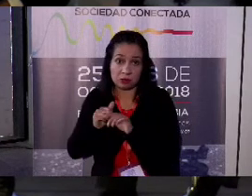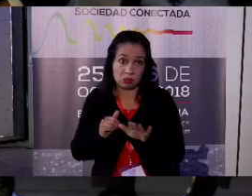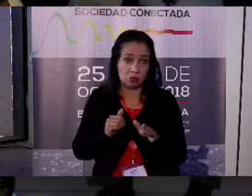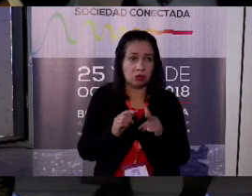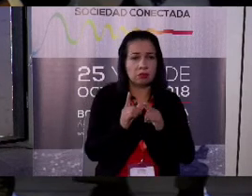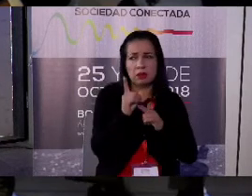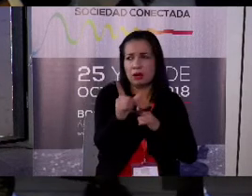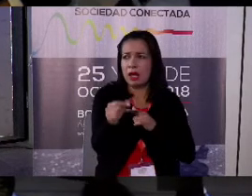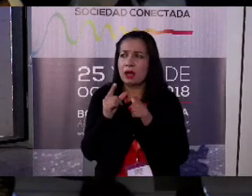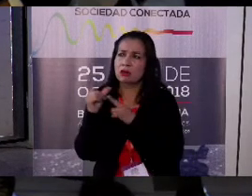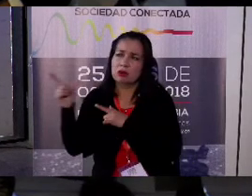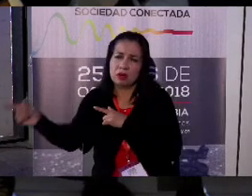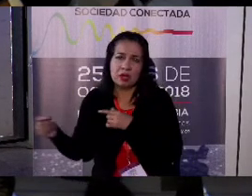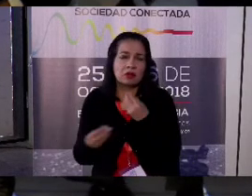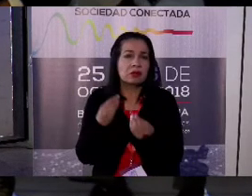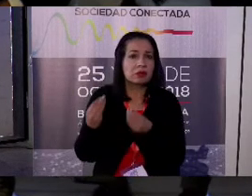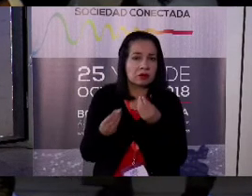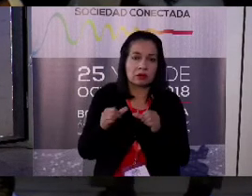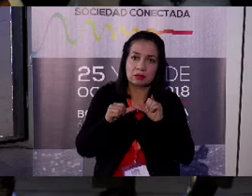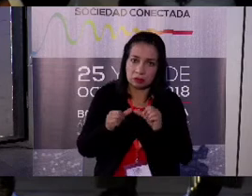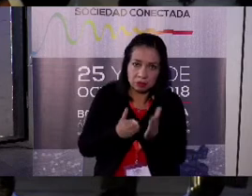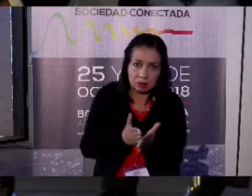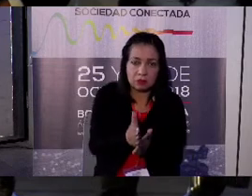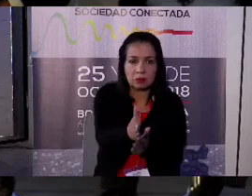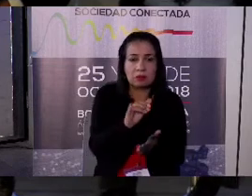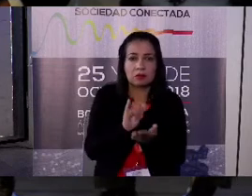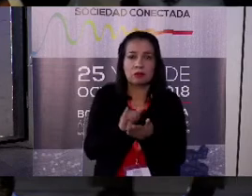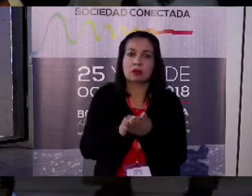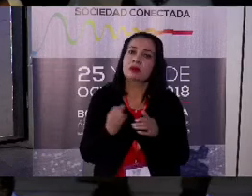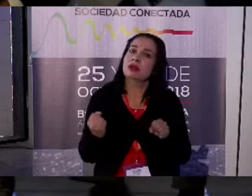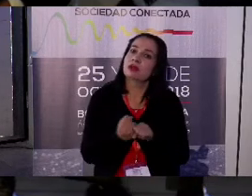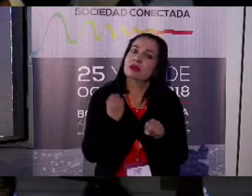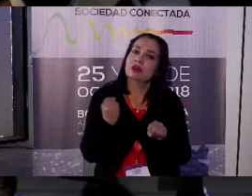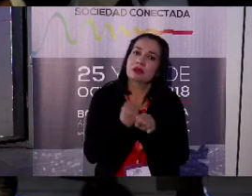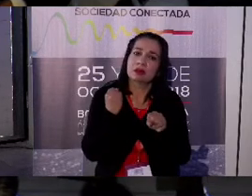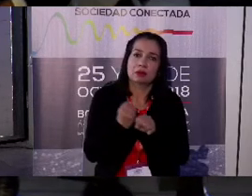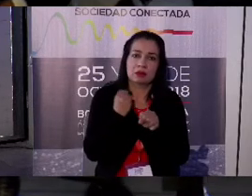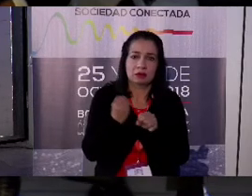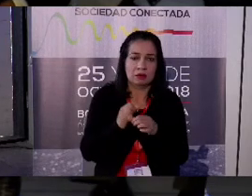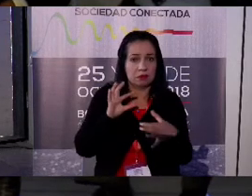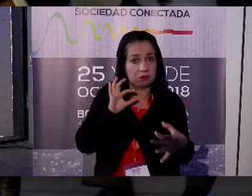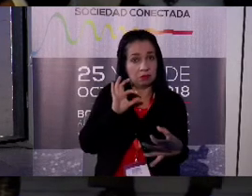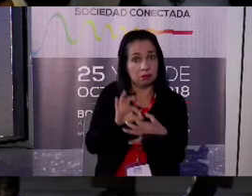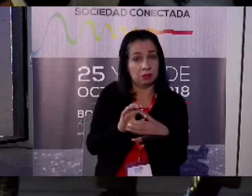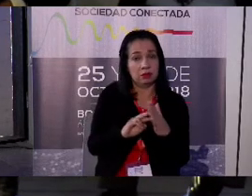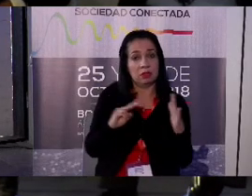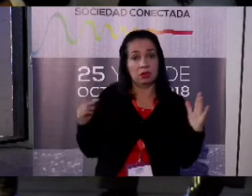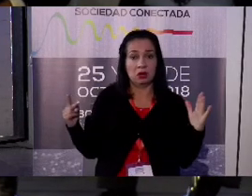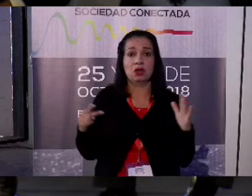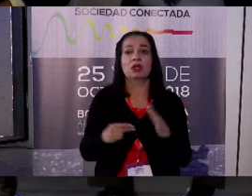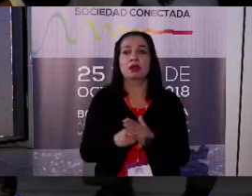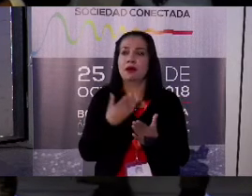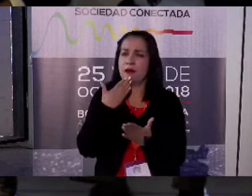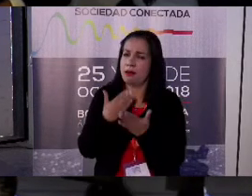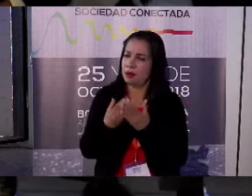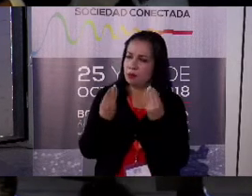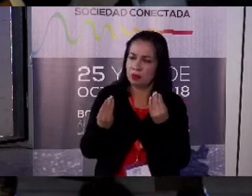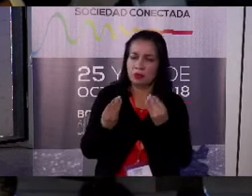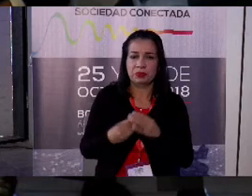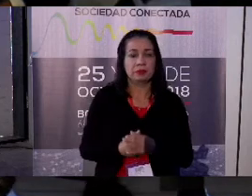remotos tiene que tener y mantener y se genere de esa manera un trabajo ligado a la tecnología Muchas gracias